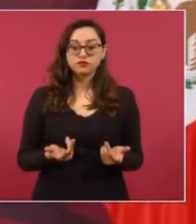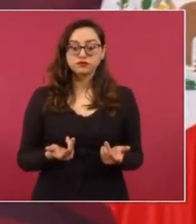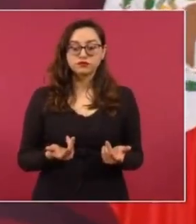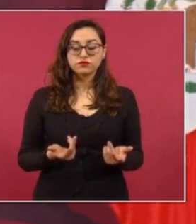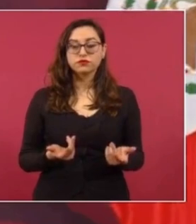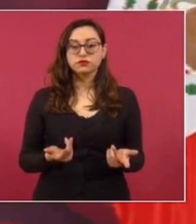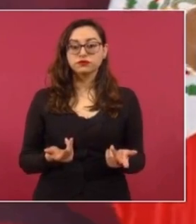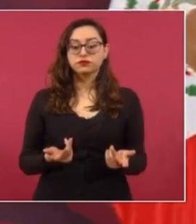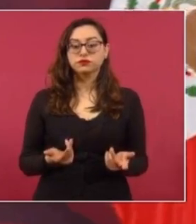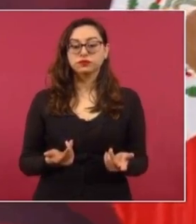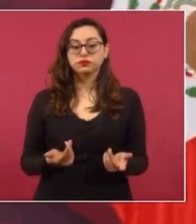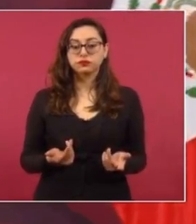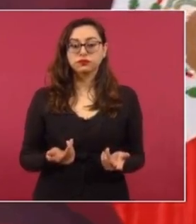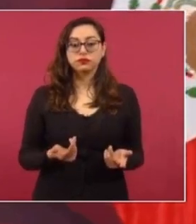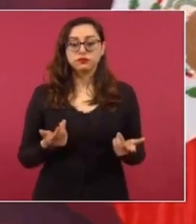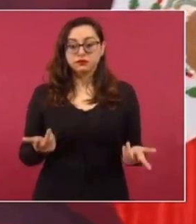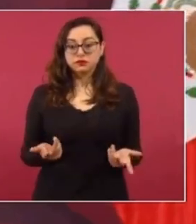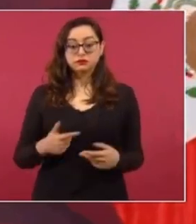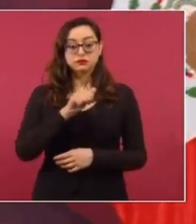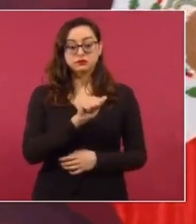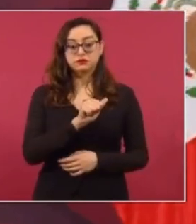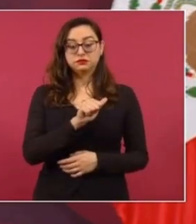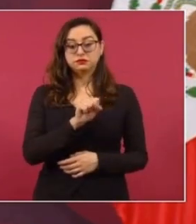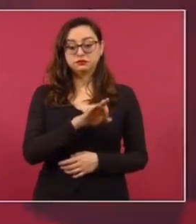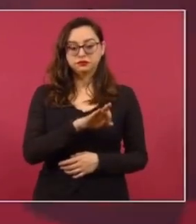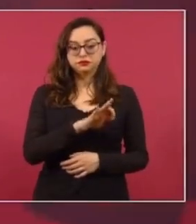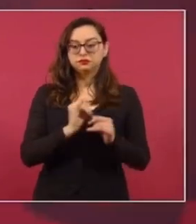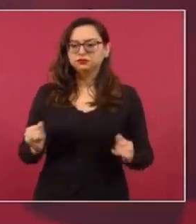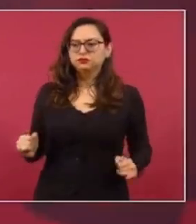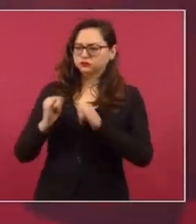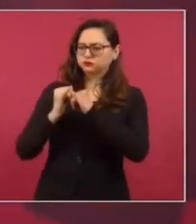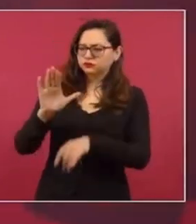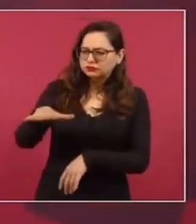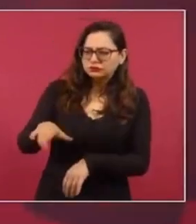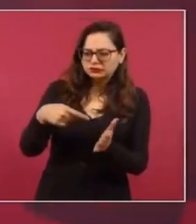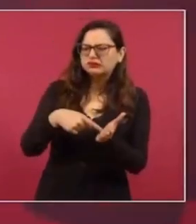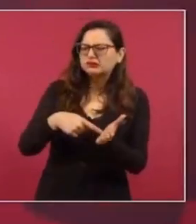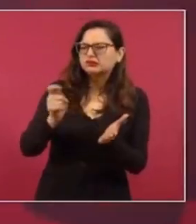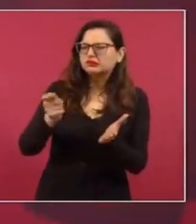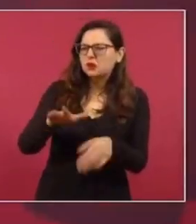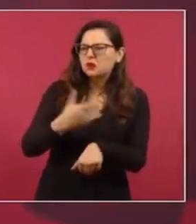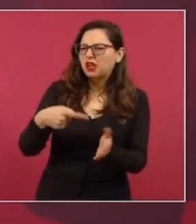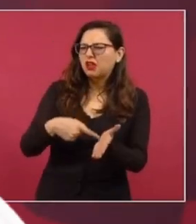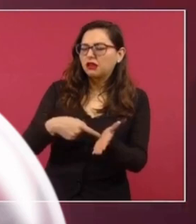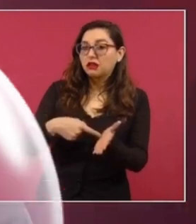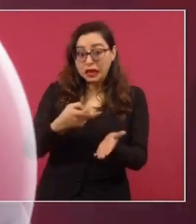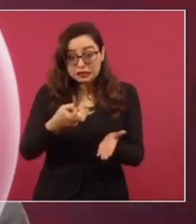Auditoría Fiscal de la Federación hace observaciones a una dependencia, no significa que haya corrupción.